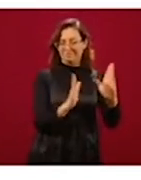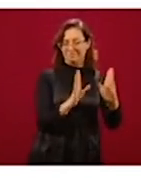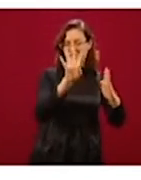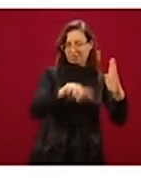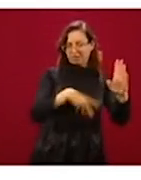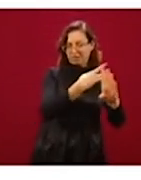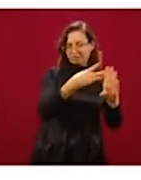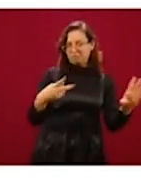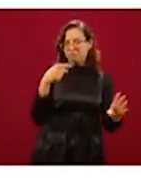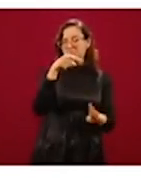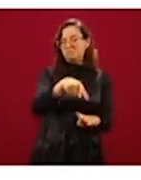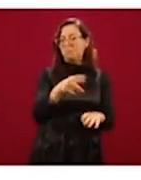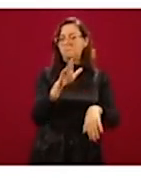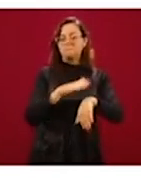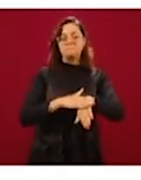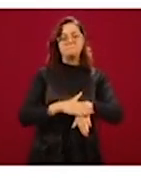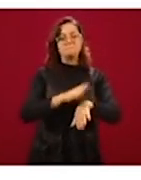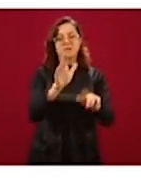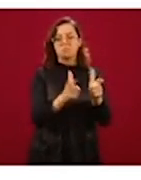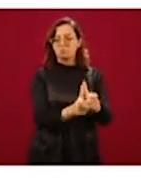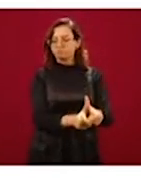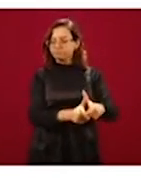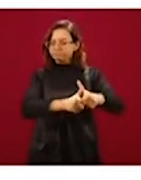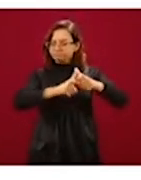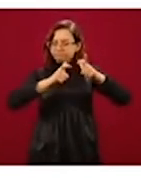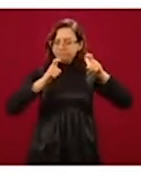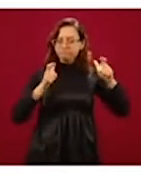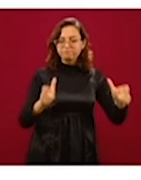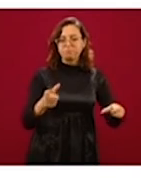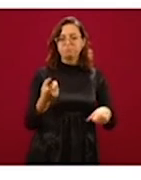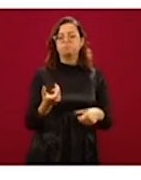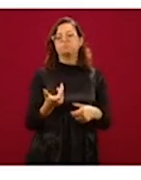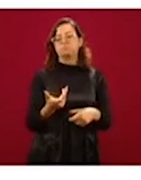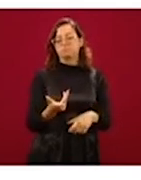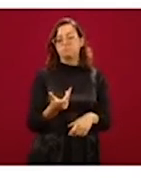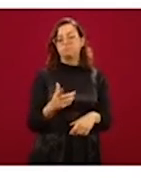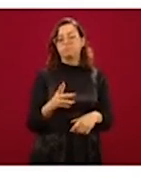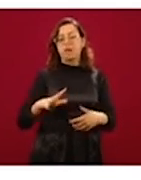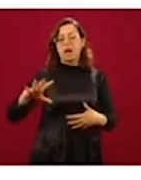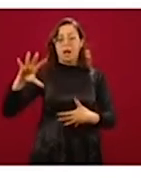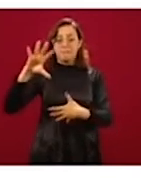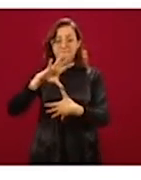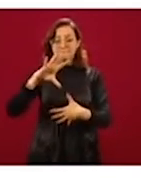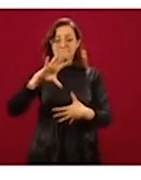mayor agregación de casos por día. La región de América